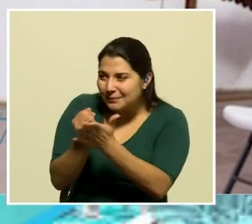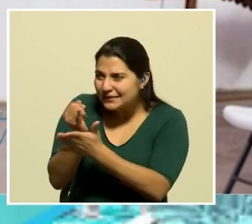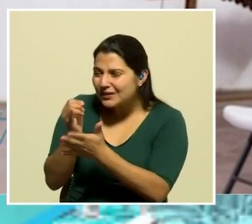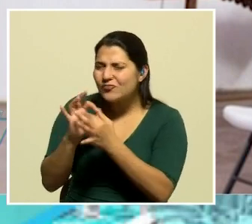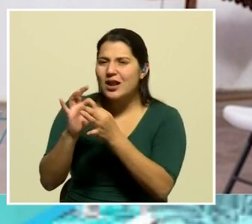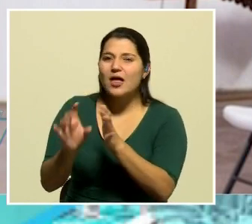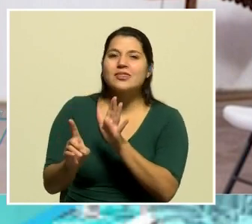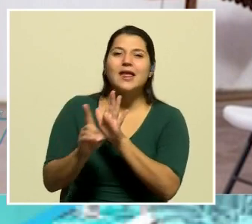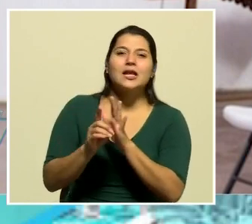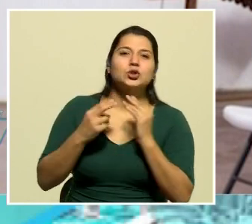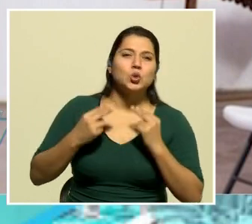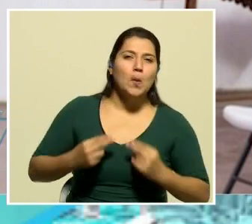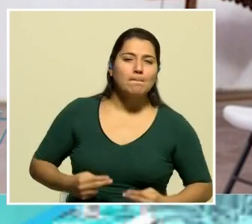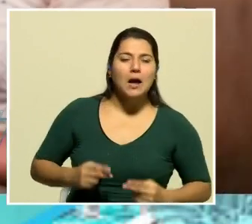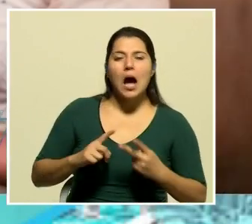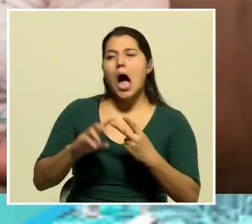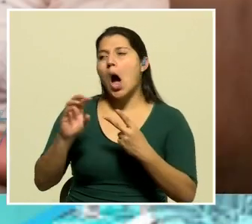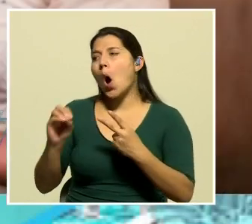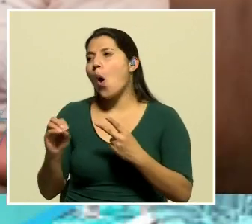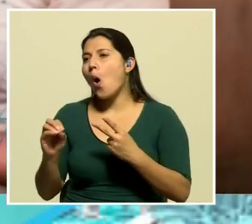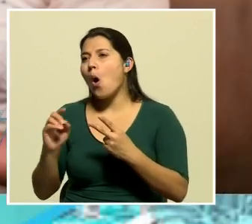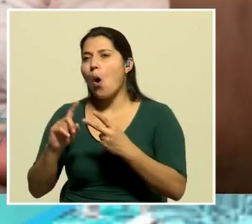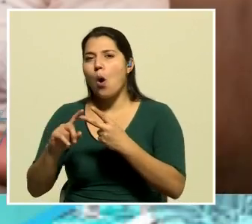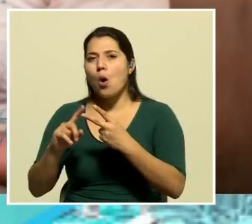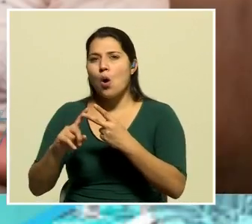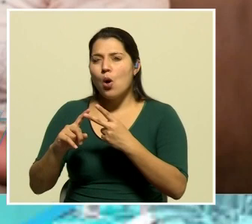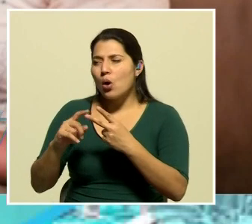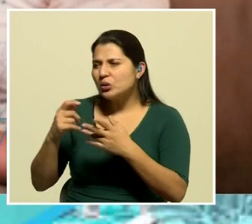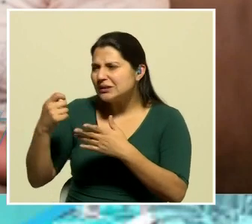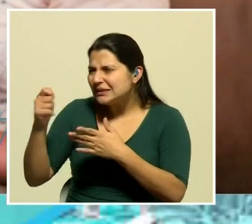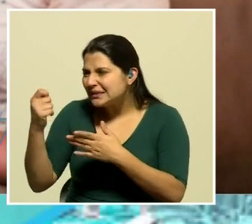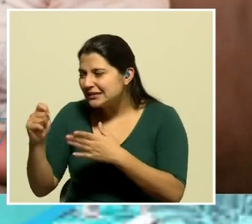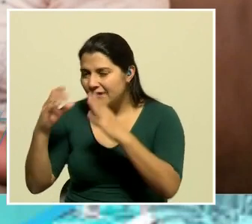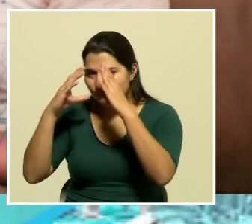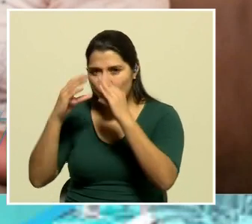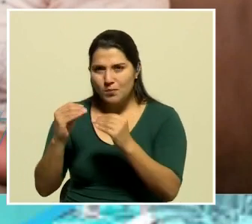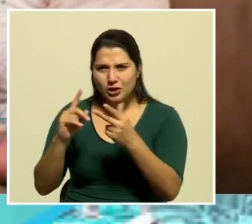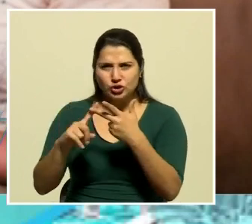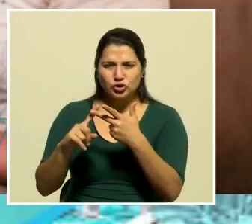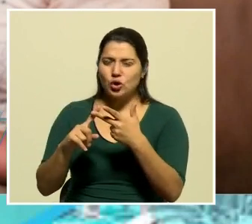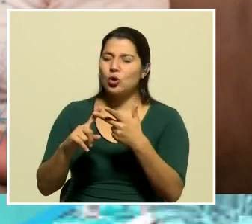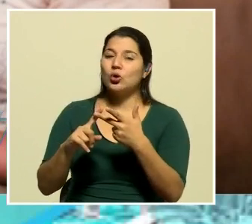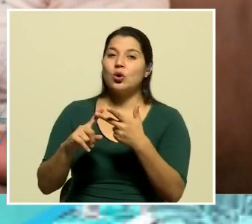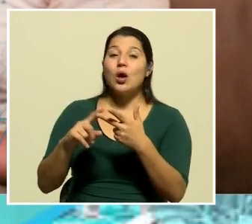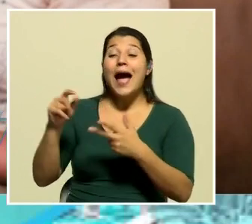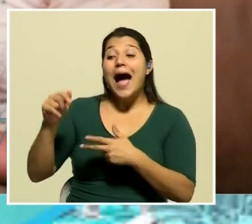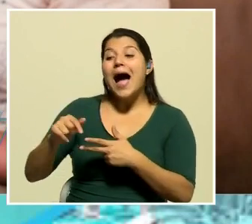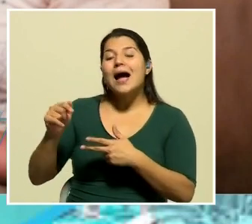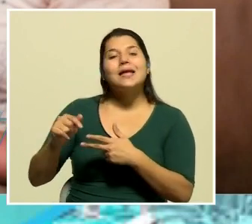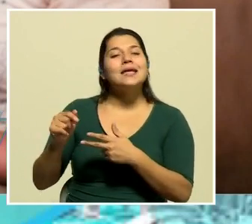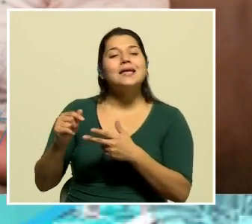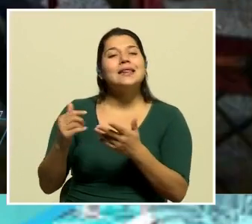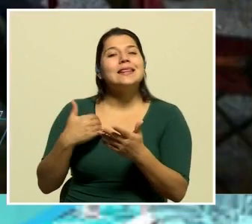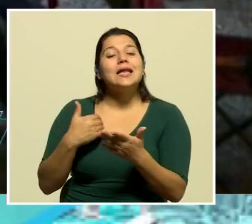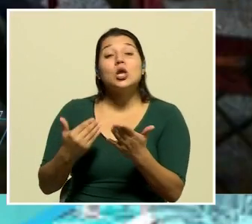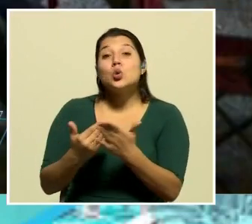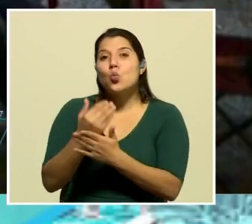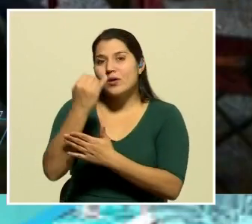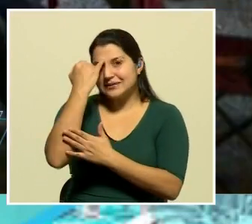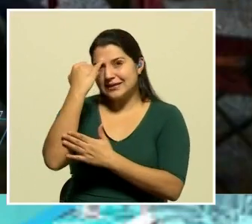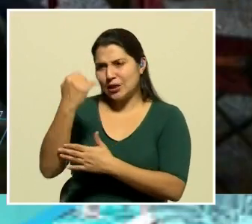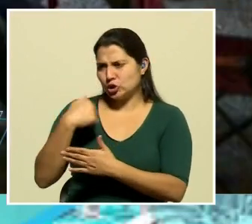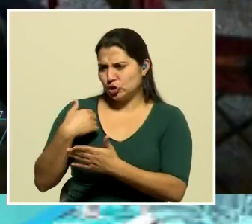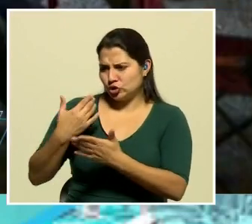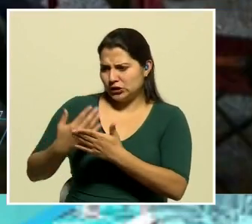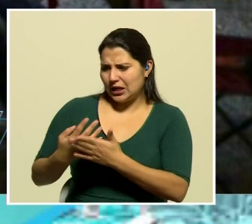sobre derechos humanos, fact-checking, periodismo de soluciones. Es un medio de comunicación muy innovador al que yo llegué